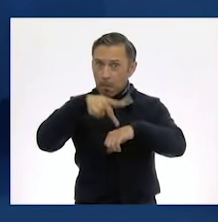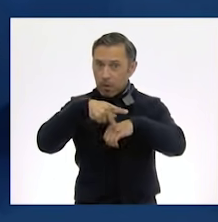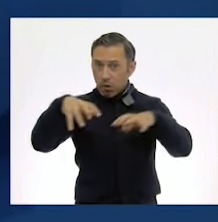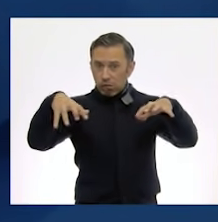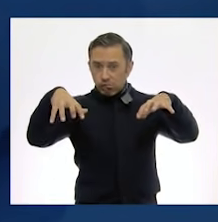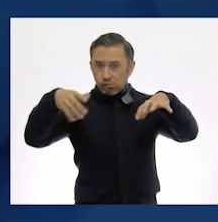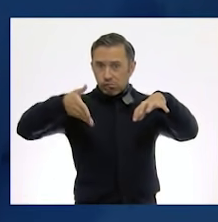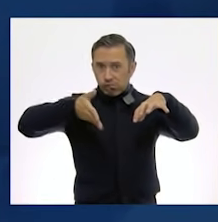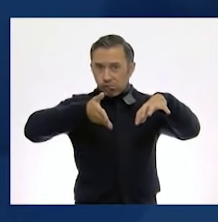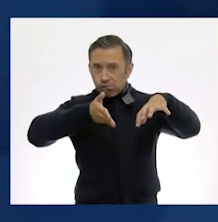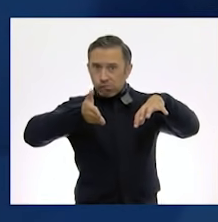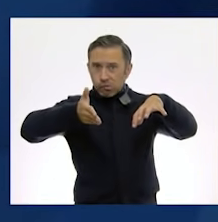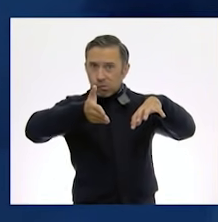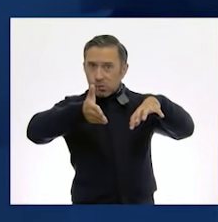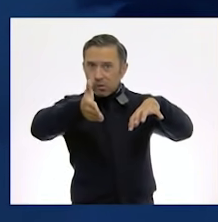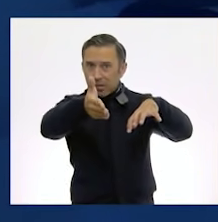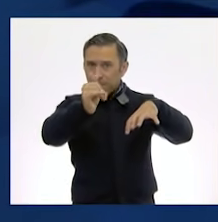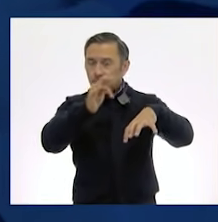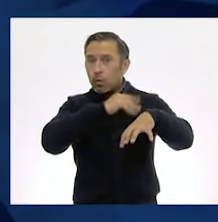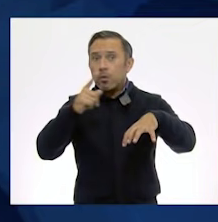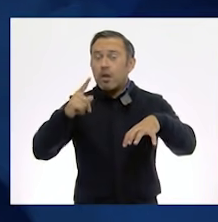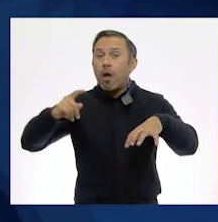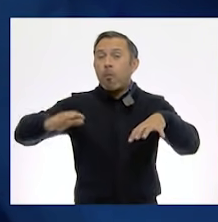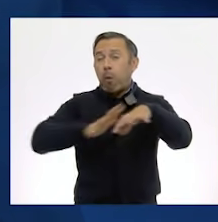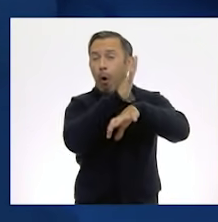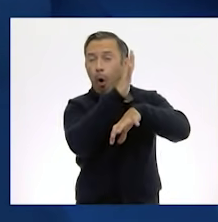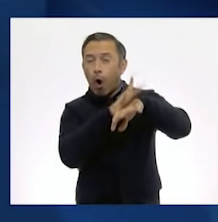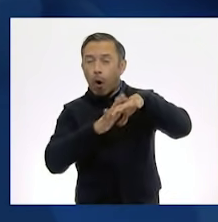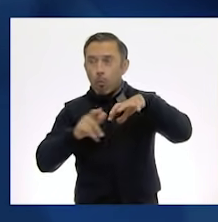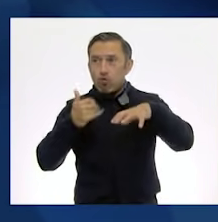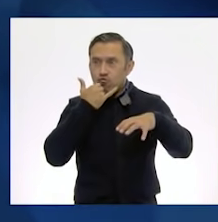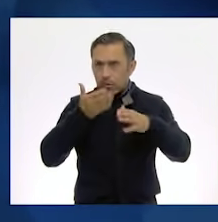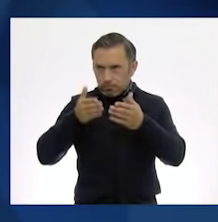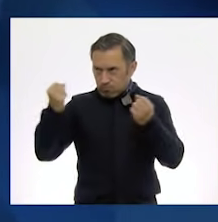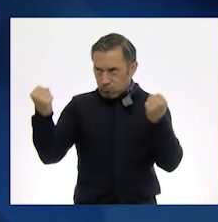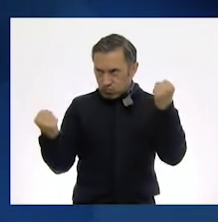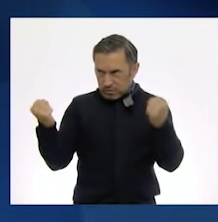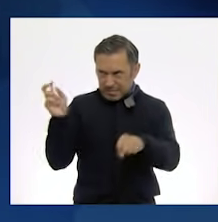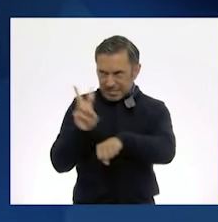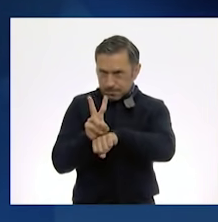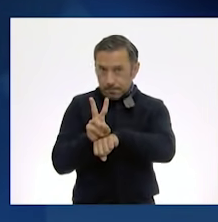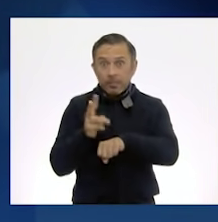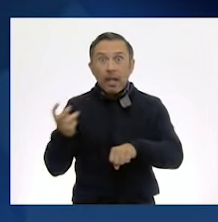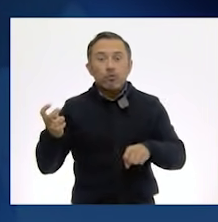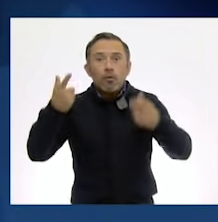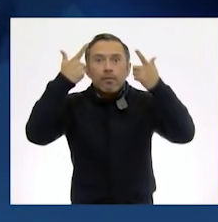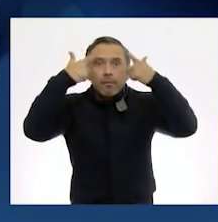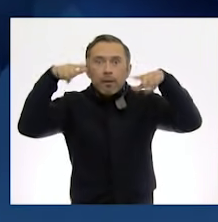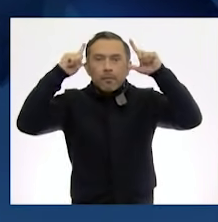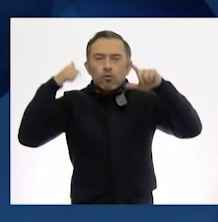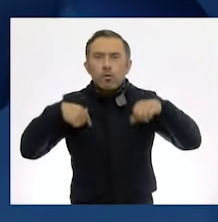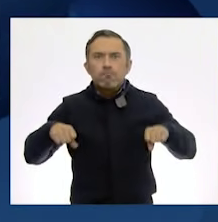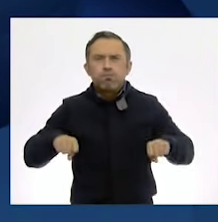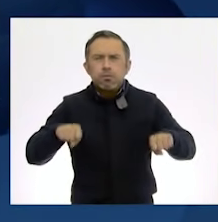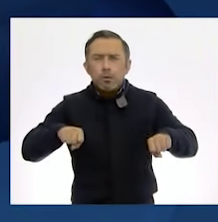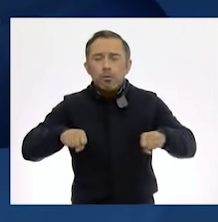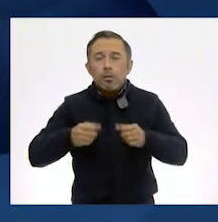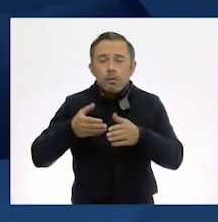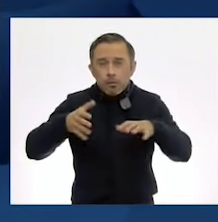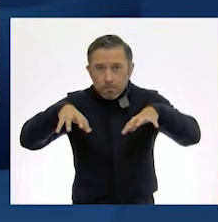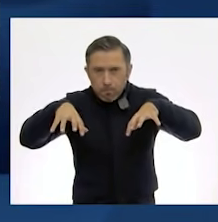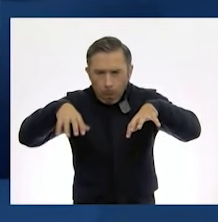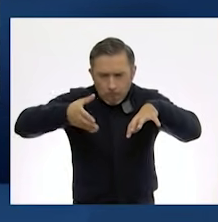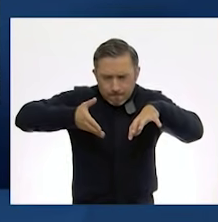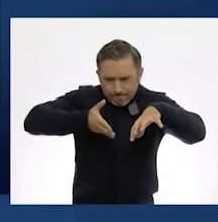de evitar la furia de las olas». Así lo hicieron los navegantes. Y lo lograron, atravesar por entre las